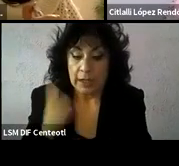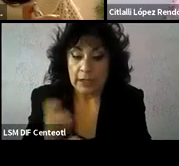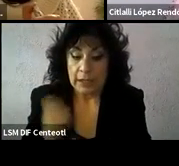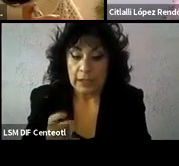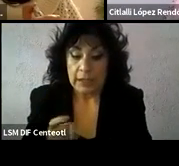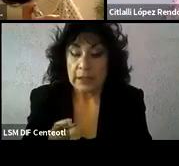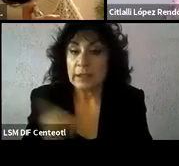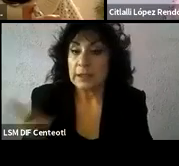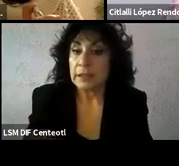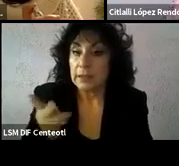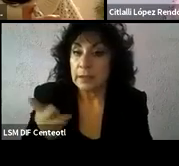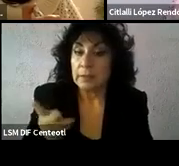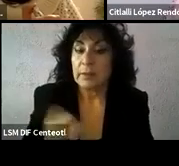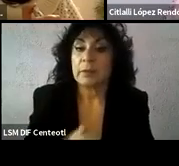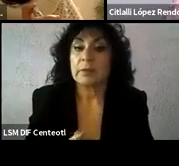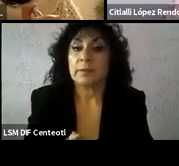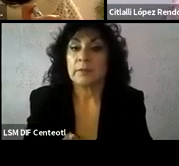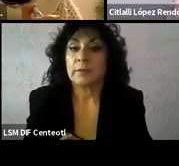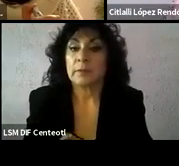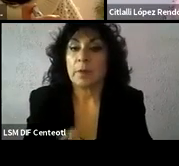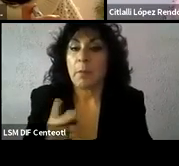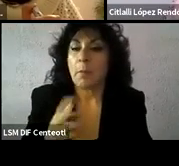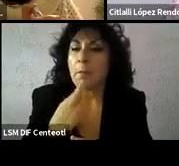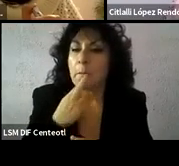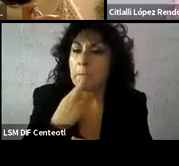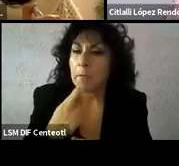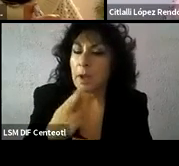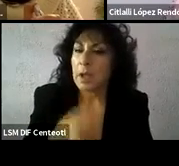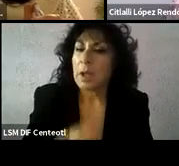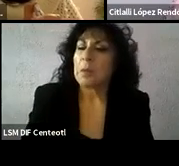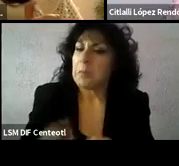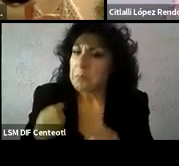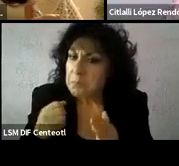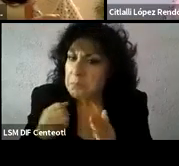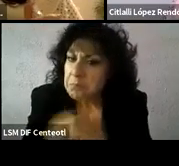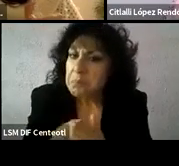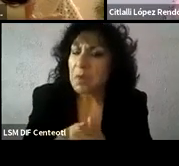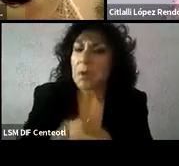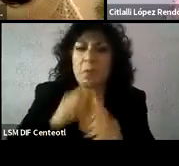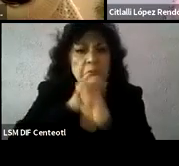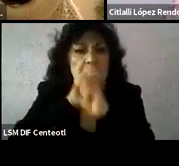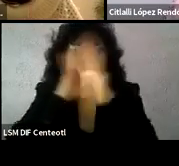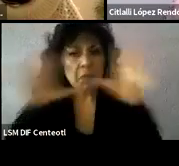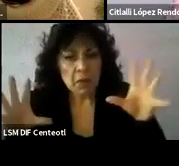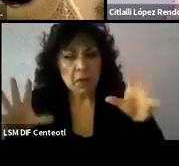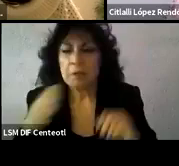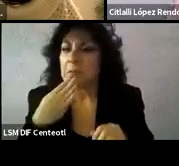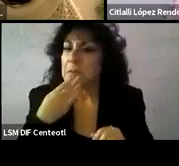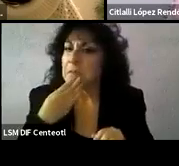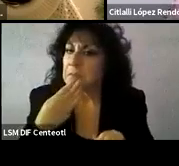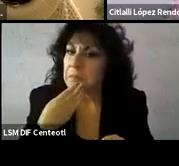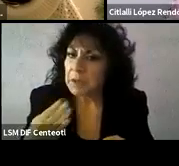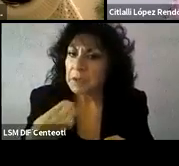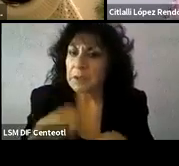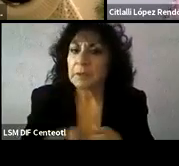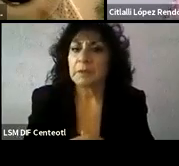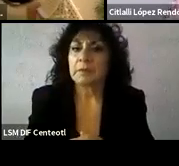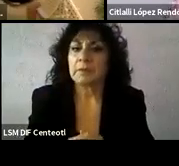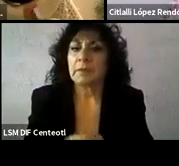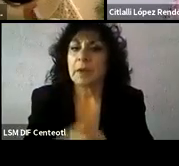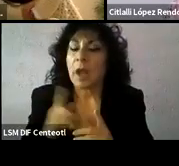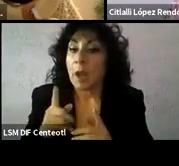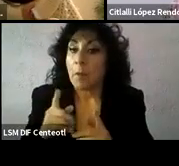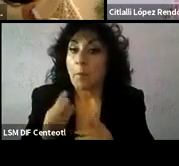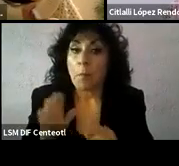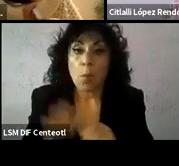porque además ha sido las respuestas como muy contundentes y creo que muy claras, y podemos ir bordando esta tela en